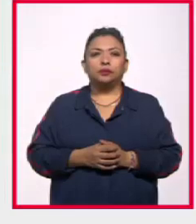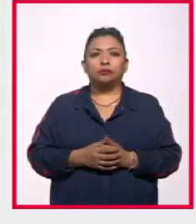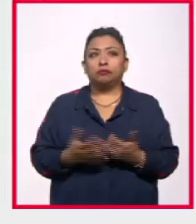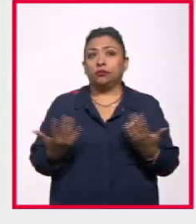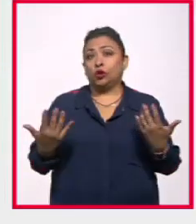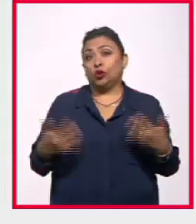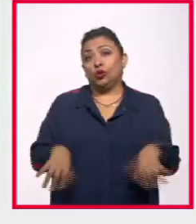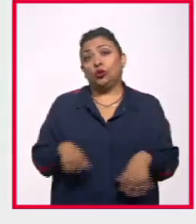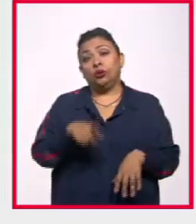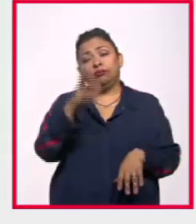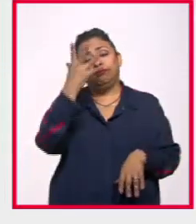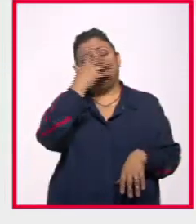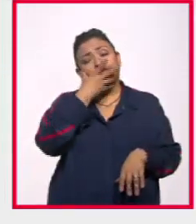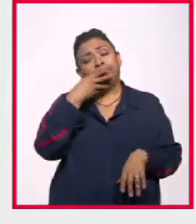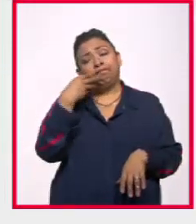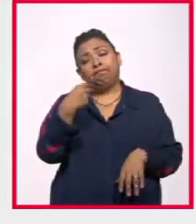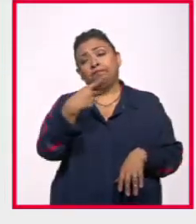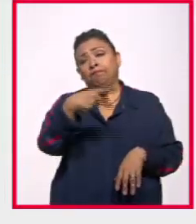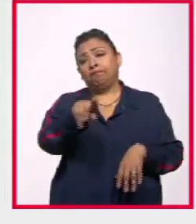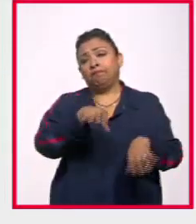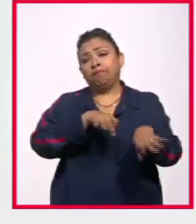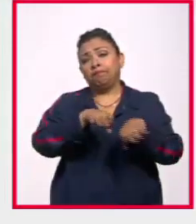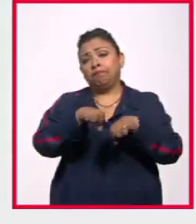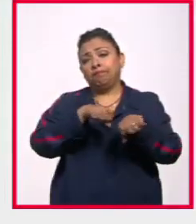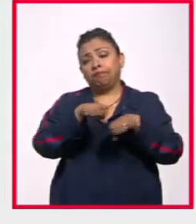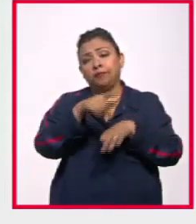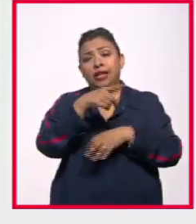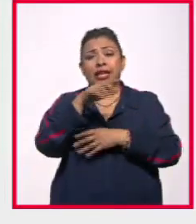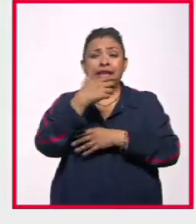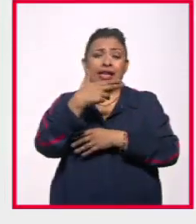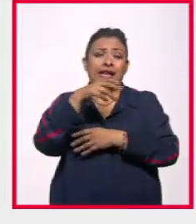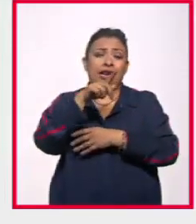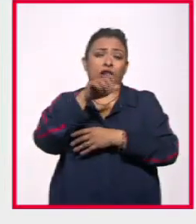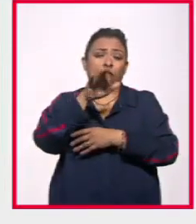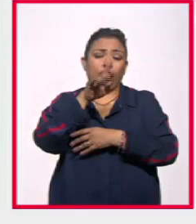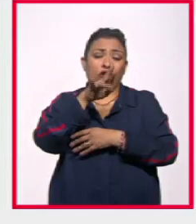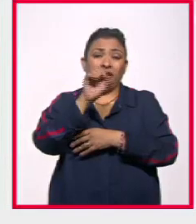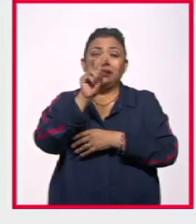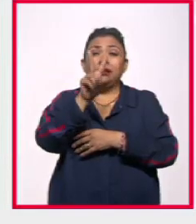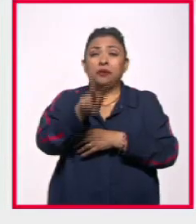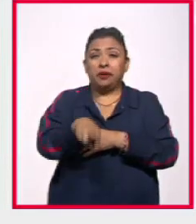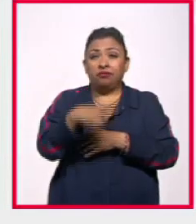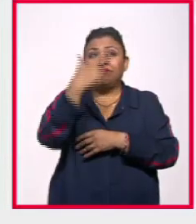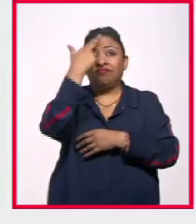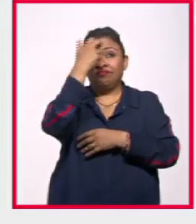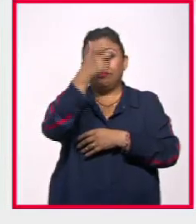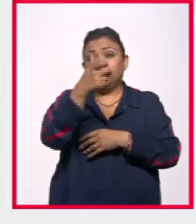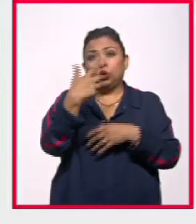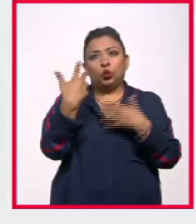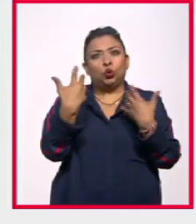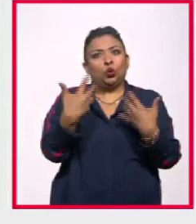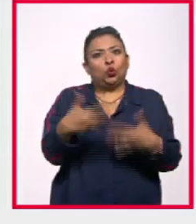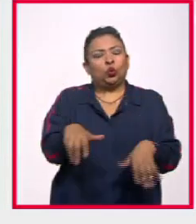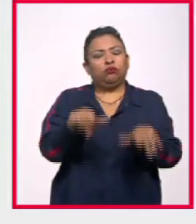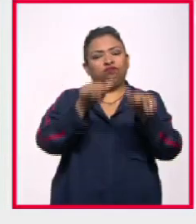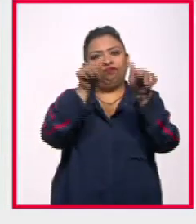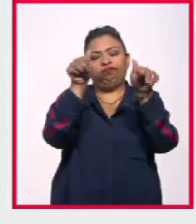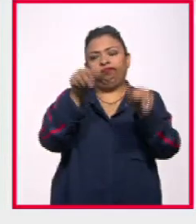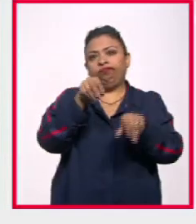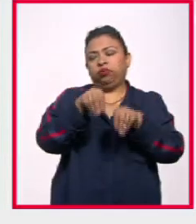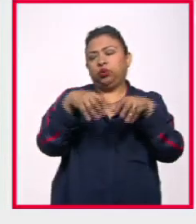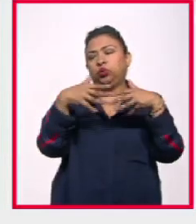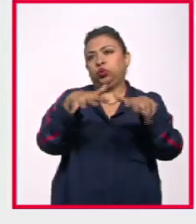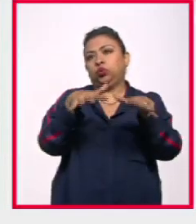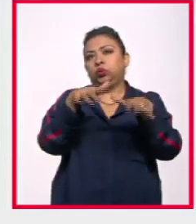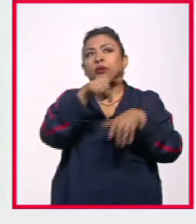No, bueno, fantástica la obra de Elio Flores, que efectivamente, como bien dice la nota, qué artista. Así es, y bueno, hay una cosa